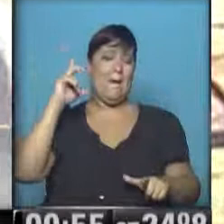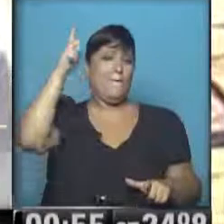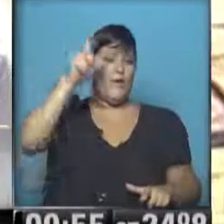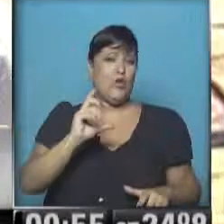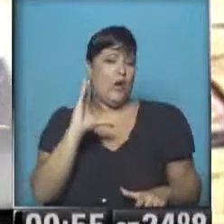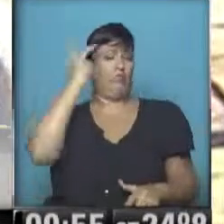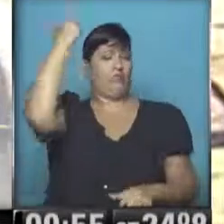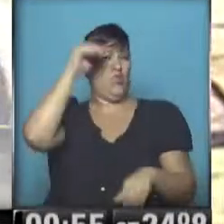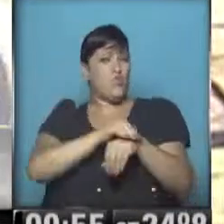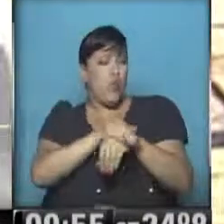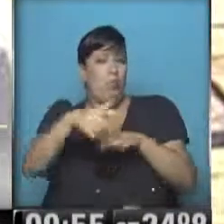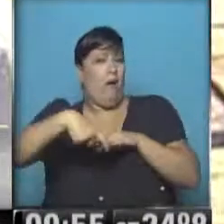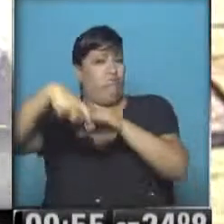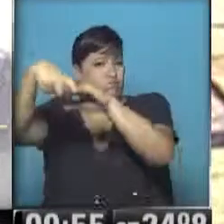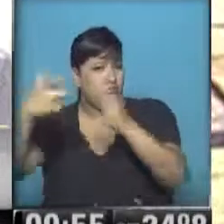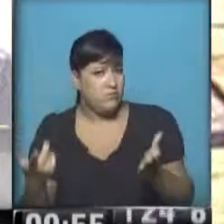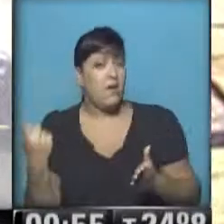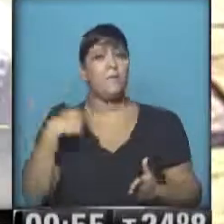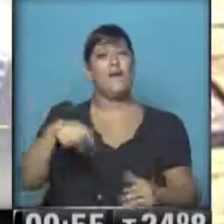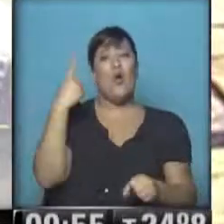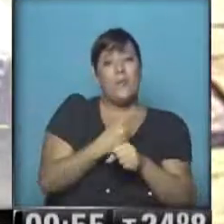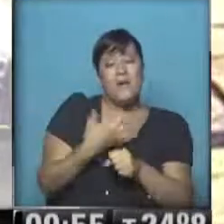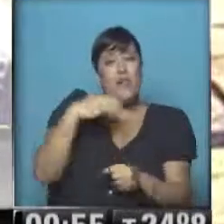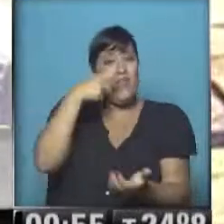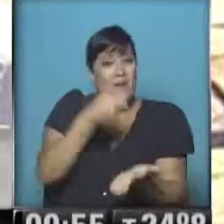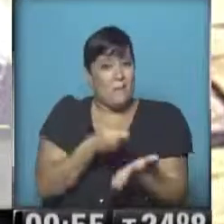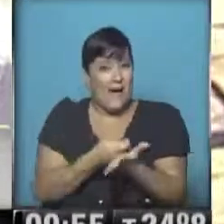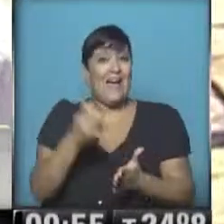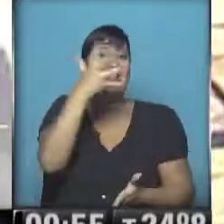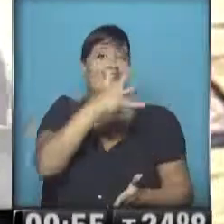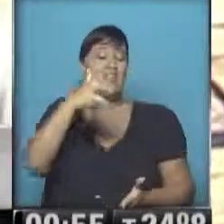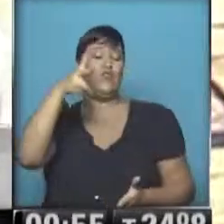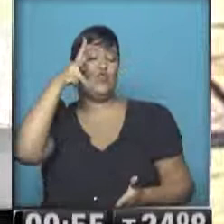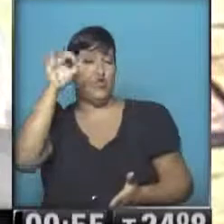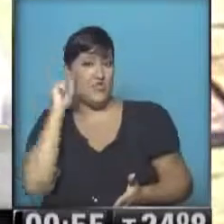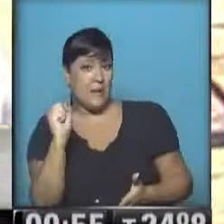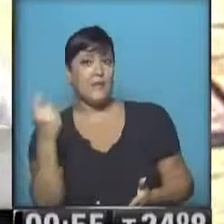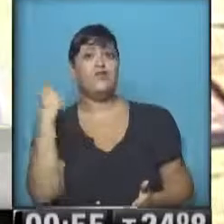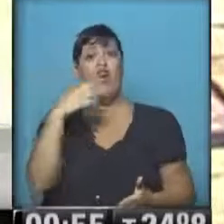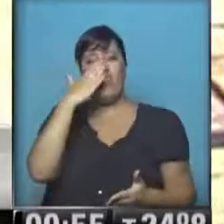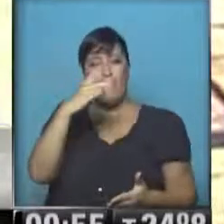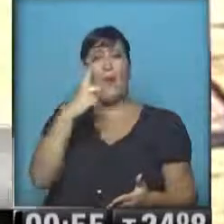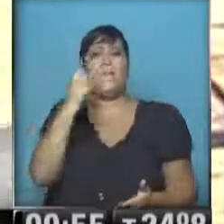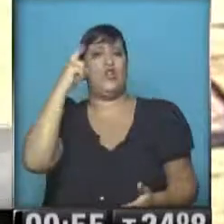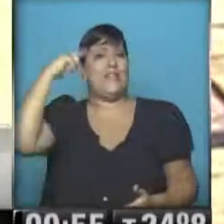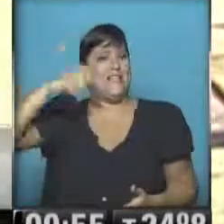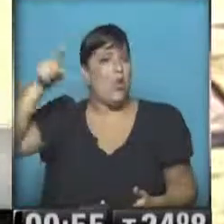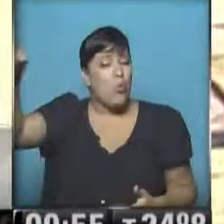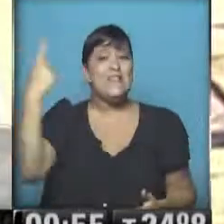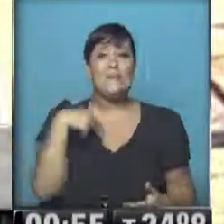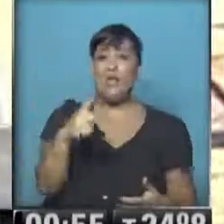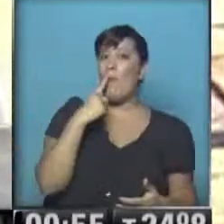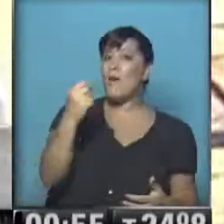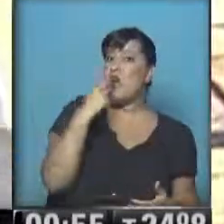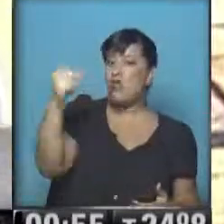lo que también es cierto es que uno primero tiene que pagar el acarreo a estos 500 80 pesos y después protestar ante el juez pero que lo que protesta es